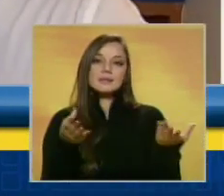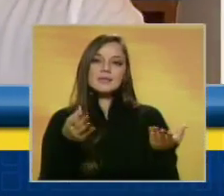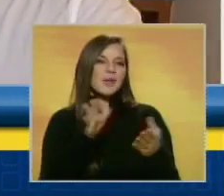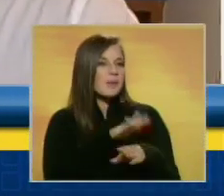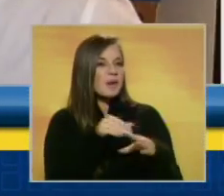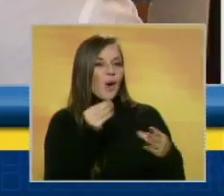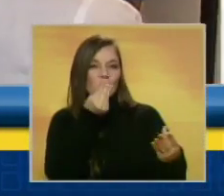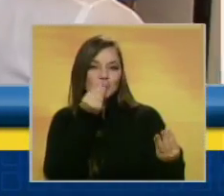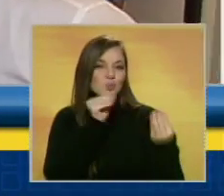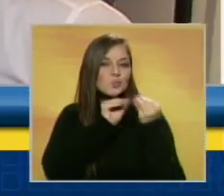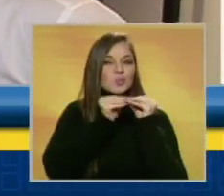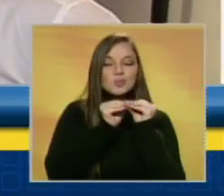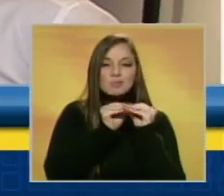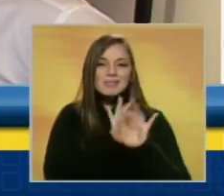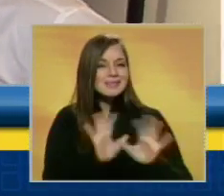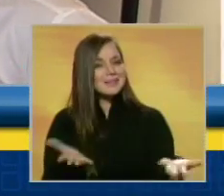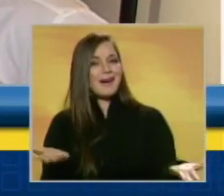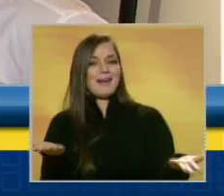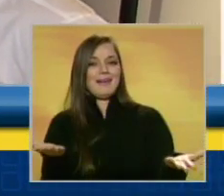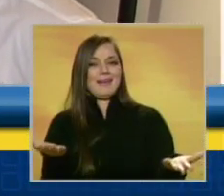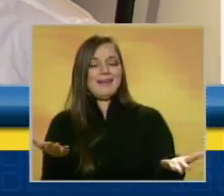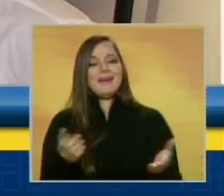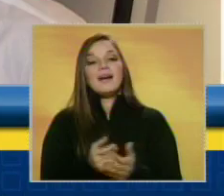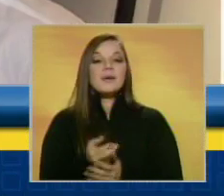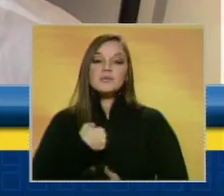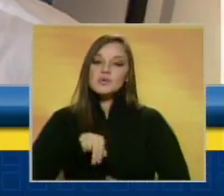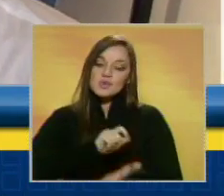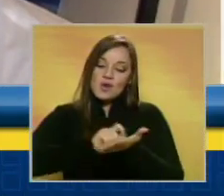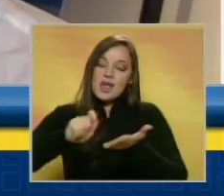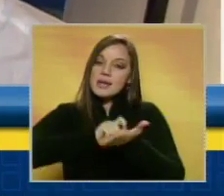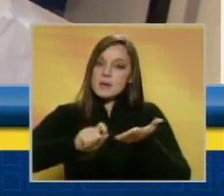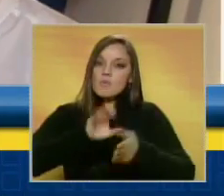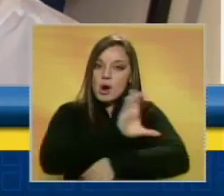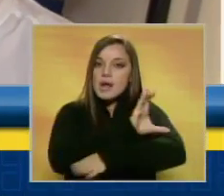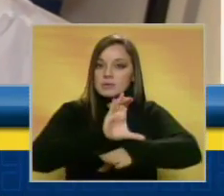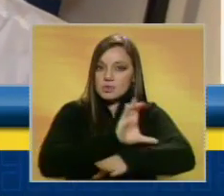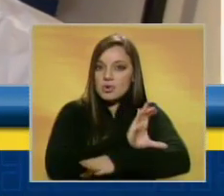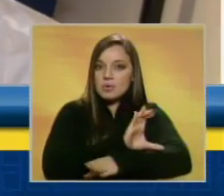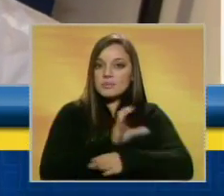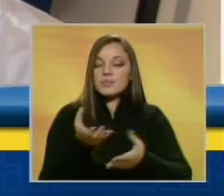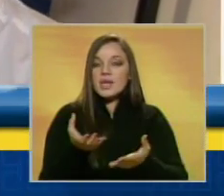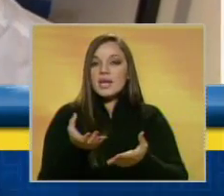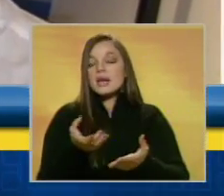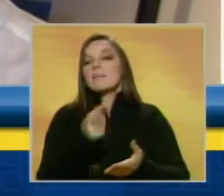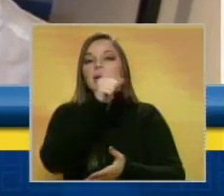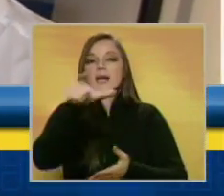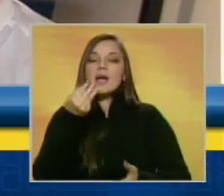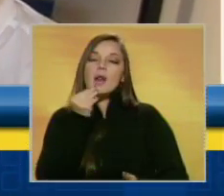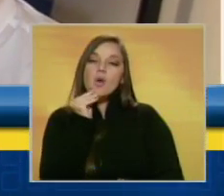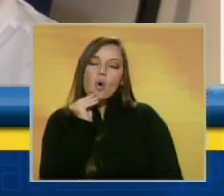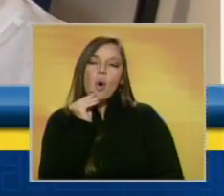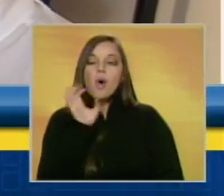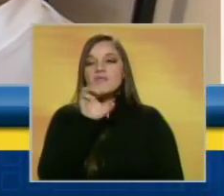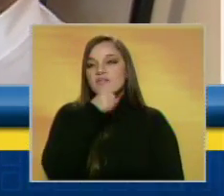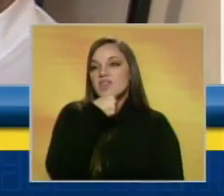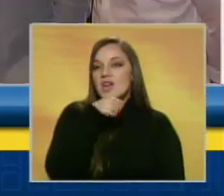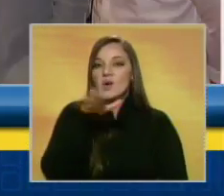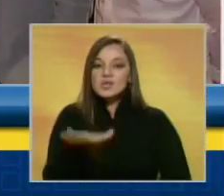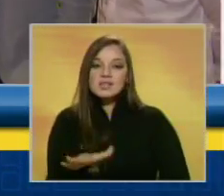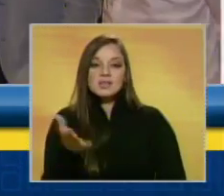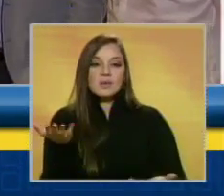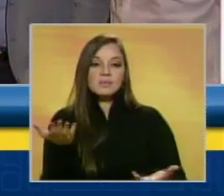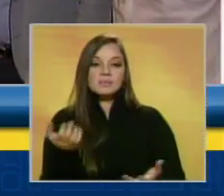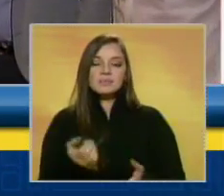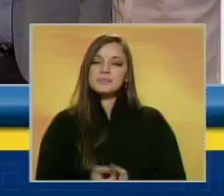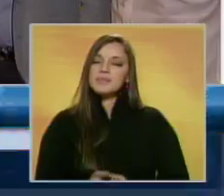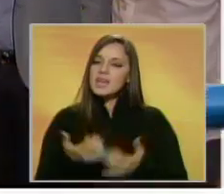como debería ser. En esta oportunidad escribimos esta canción para que fuese una herramienta para los jóvenes o para los viejos o para los chiquitos. Y